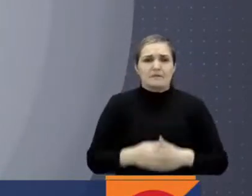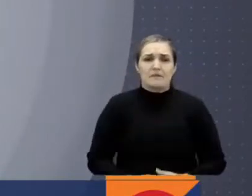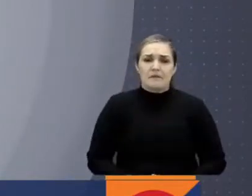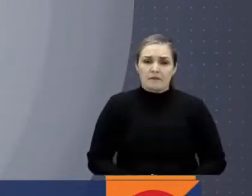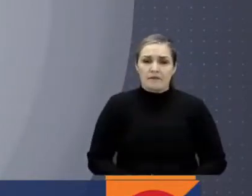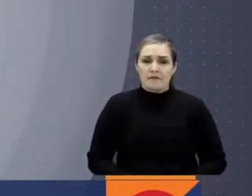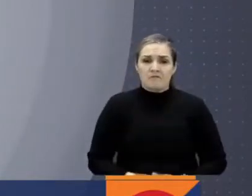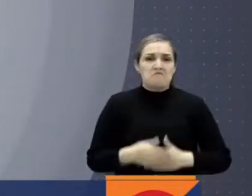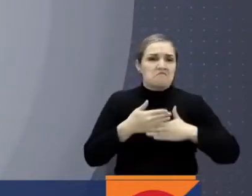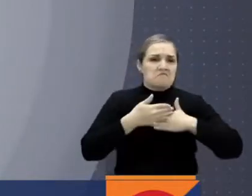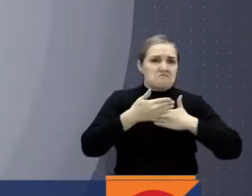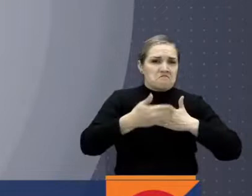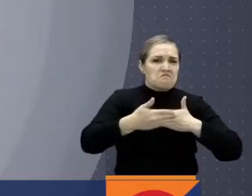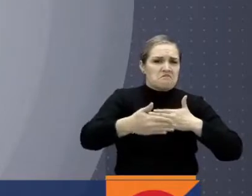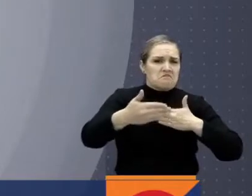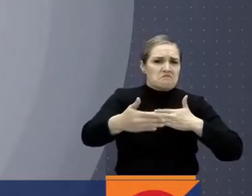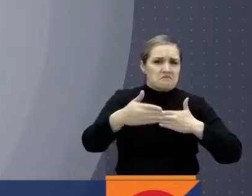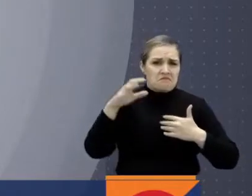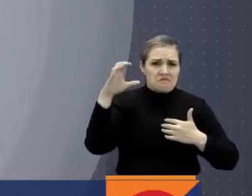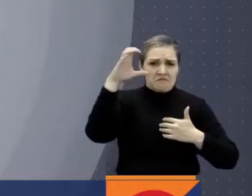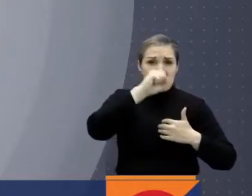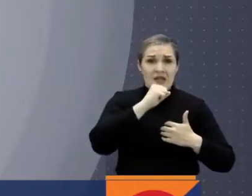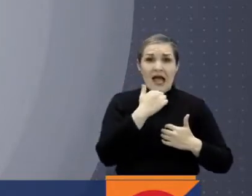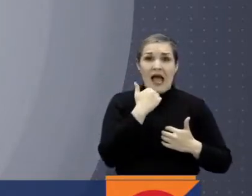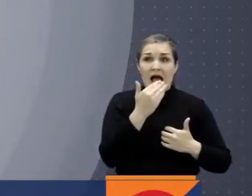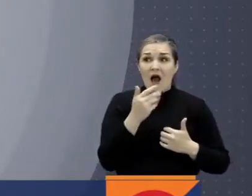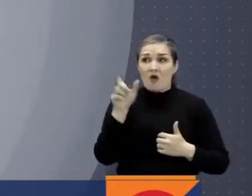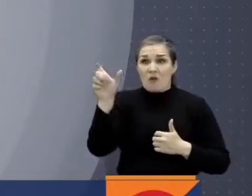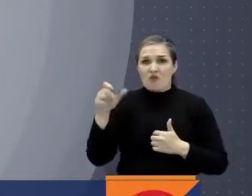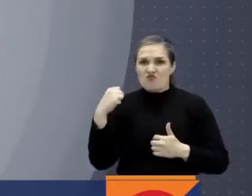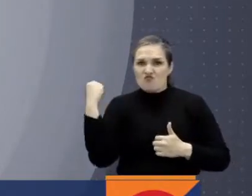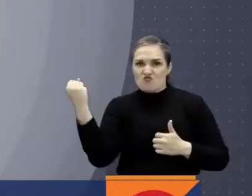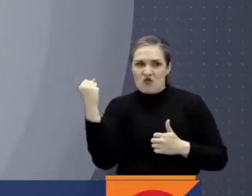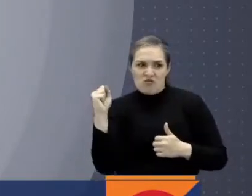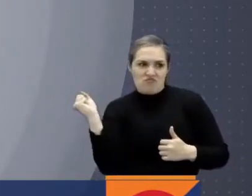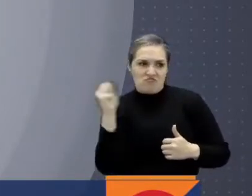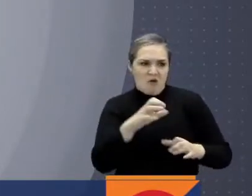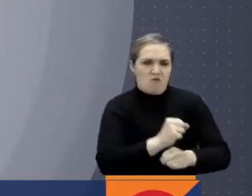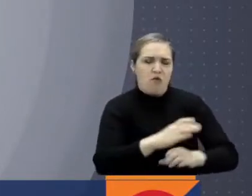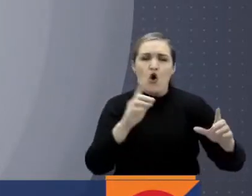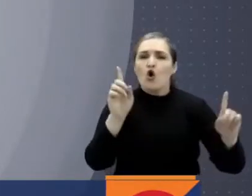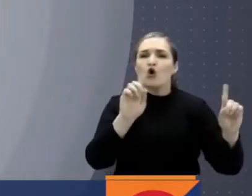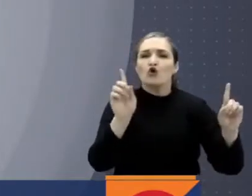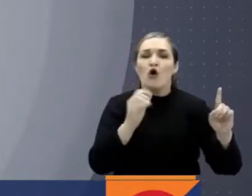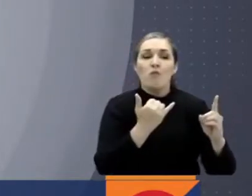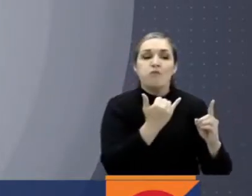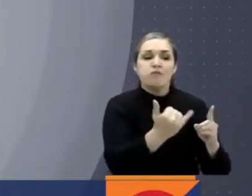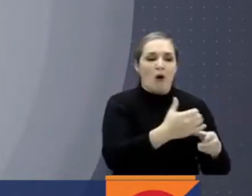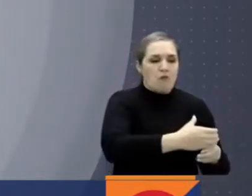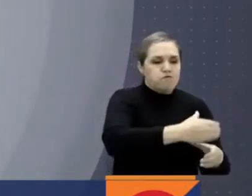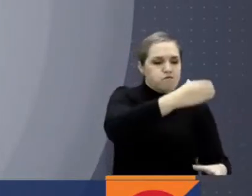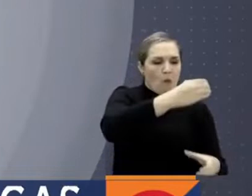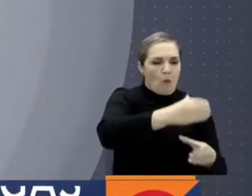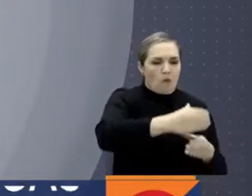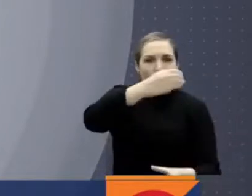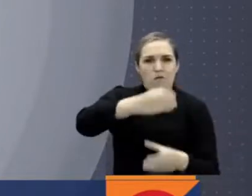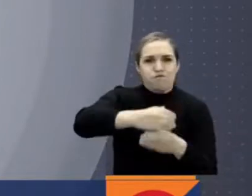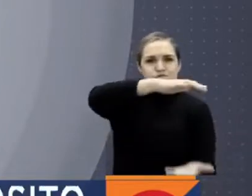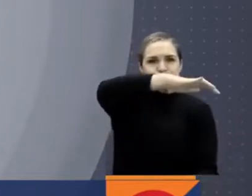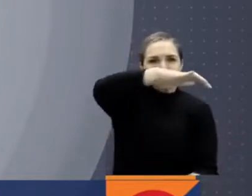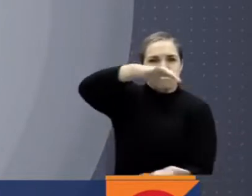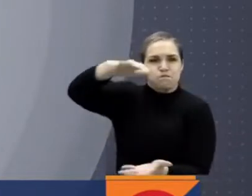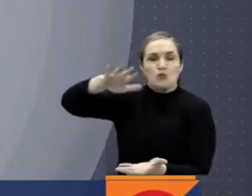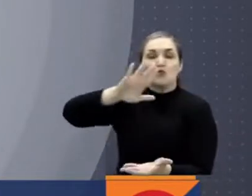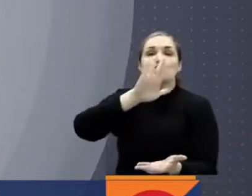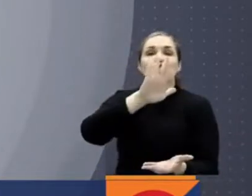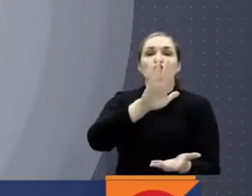Con las horas, se descartaron explosivos y atentados. La razón, un depósito de pipetas de gas en la Comuna 7, una